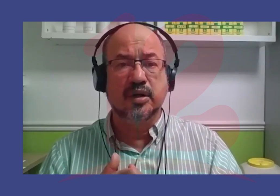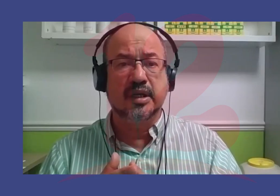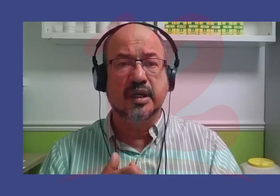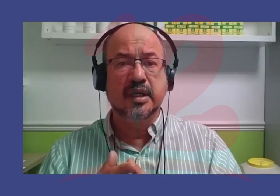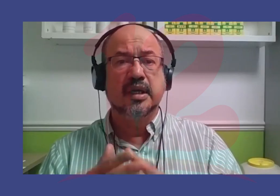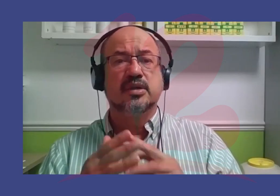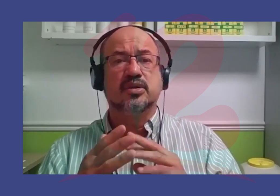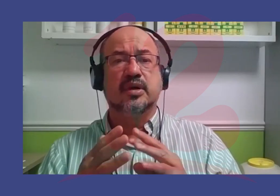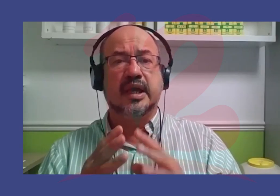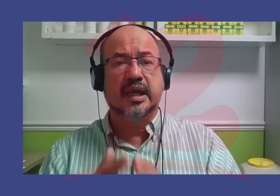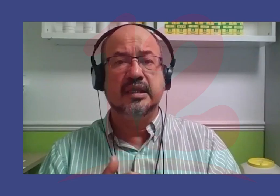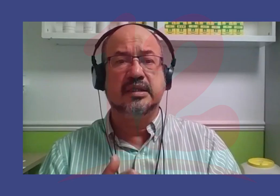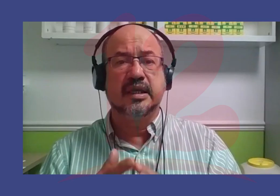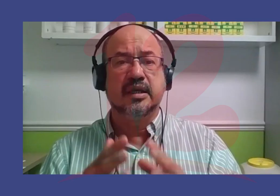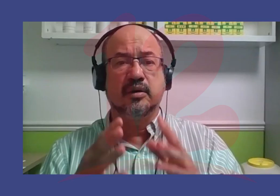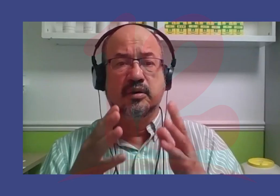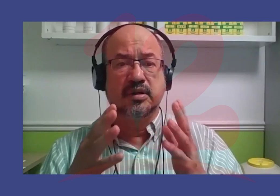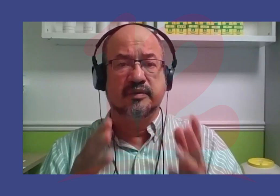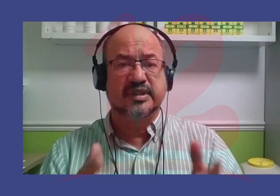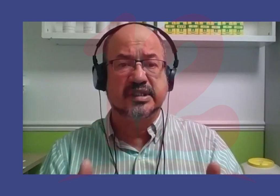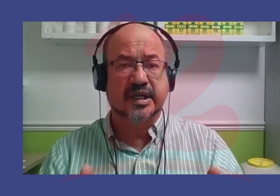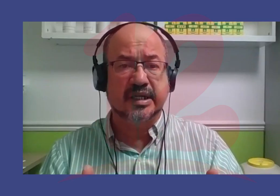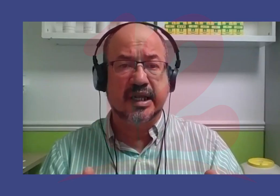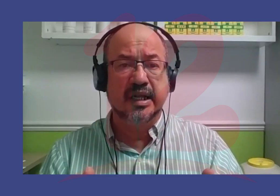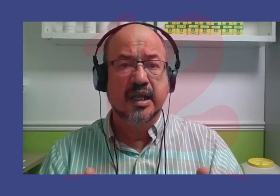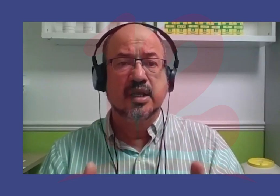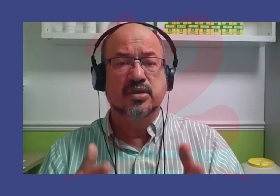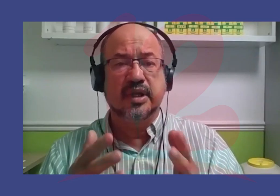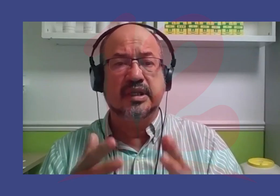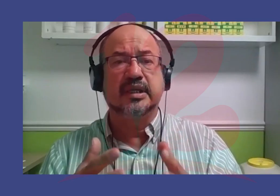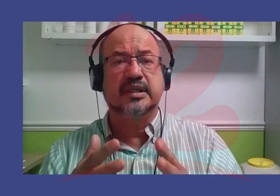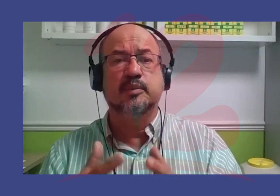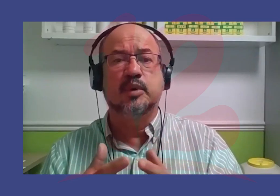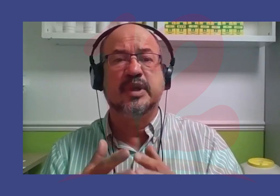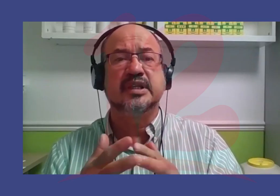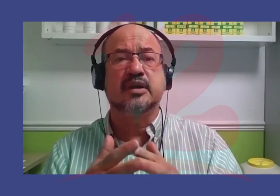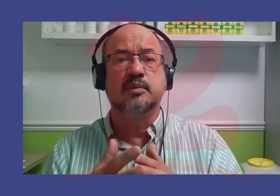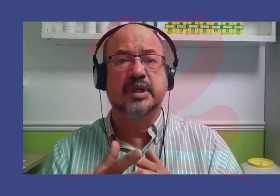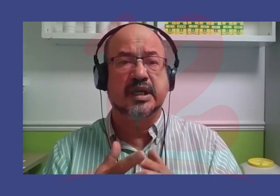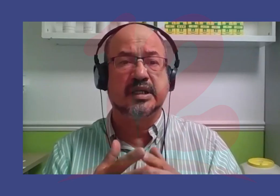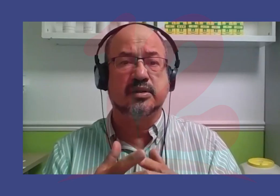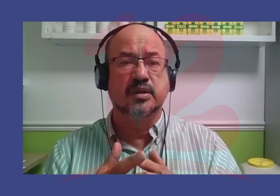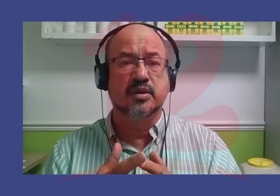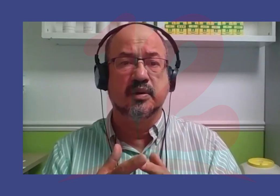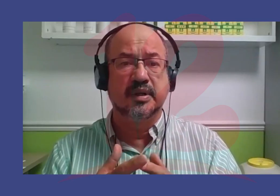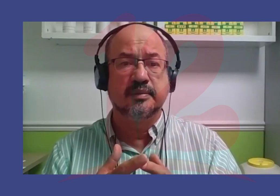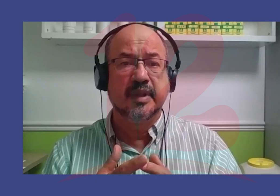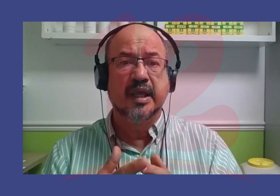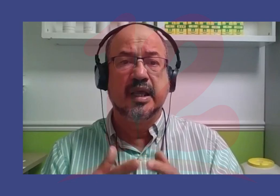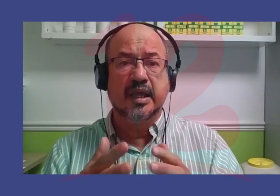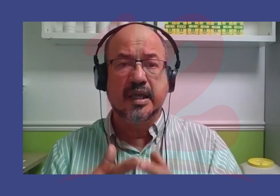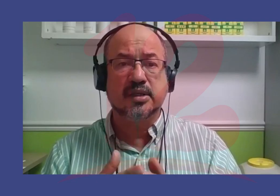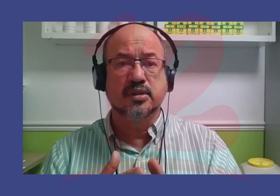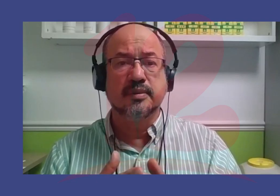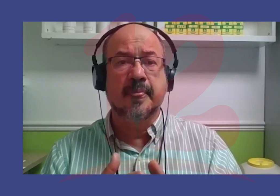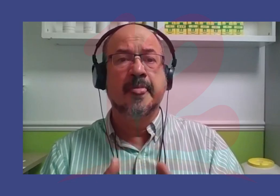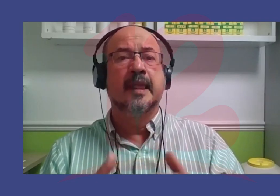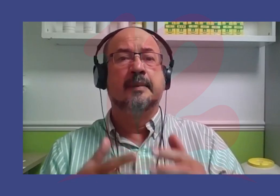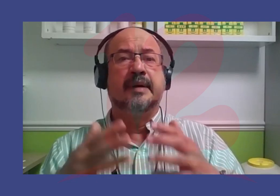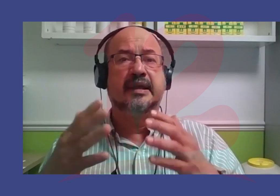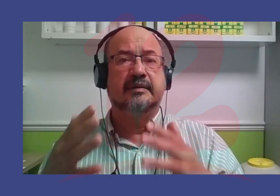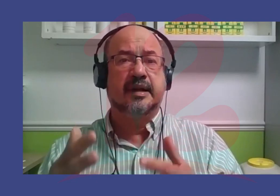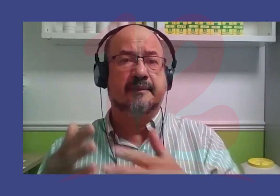variantes clásicas. Entonces, esto ya es una cuestión que tiene que empezarnos a preocupar porque sobre todo aquellas personas que son grupos de